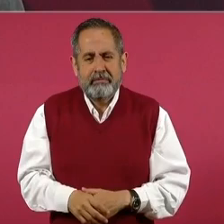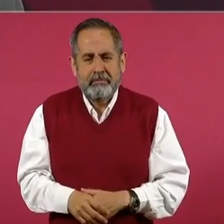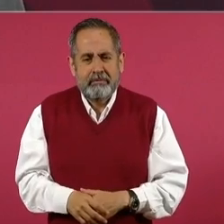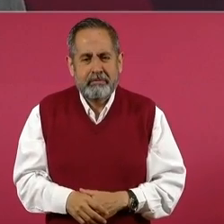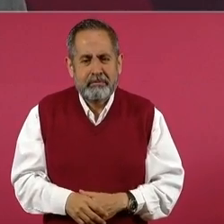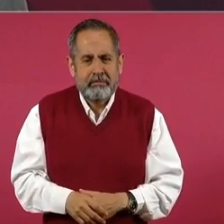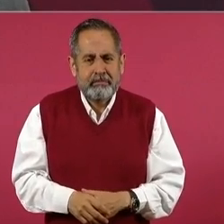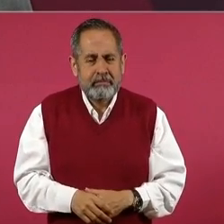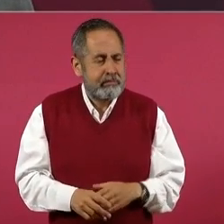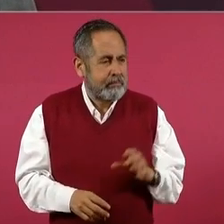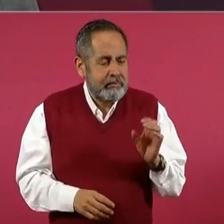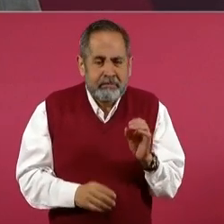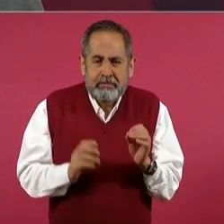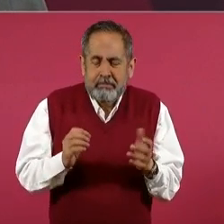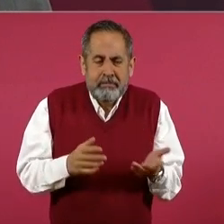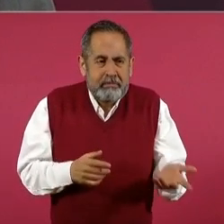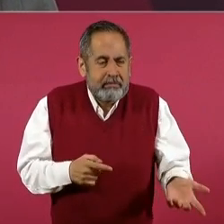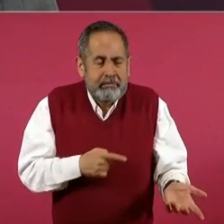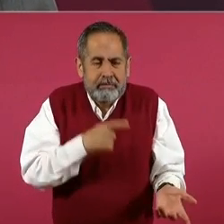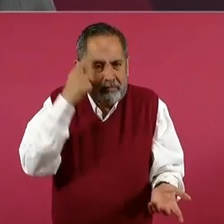o